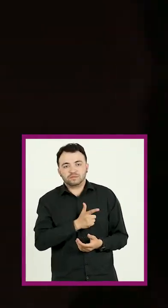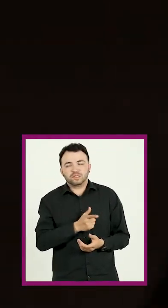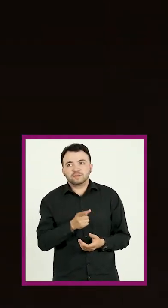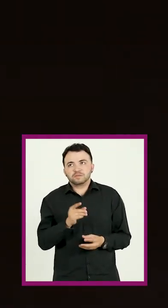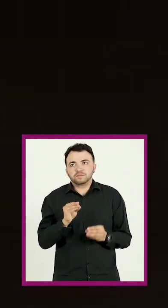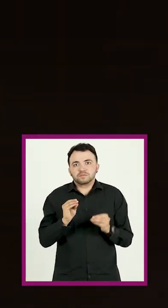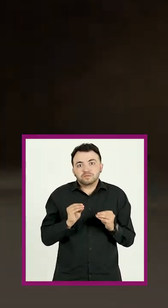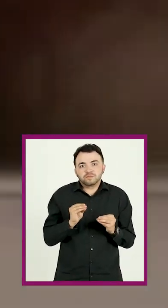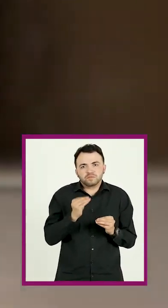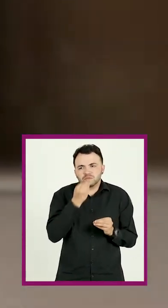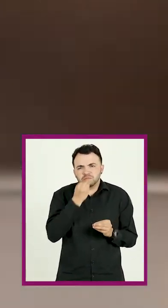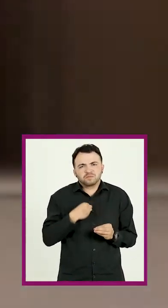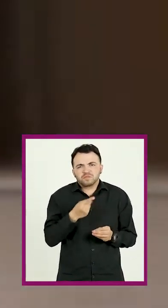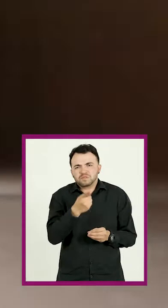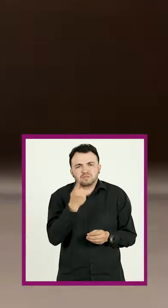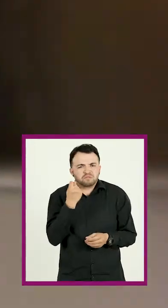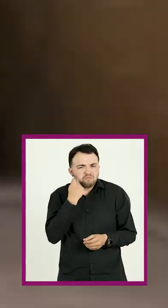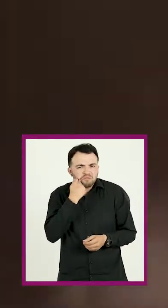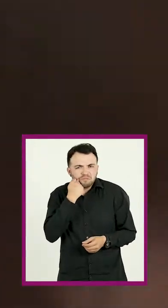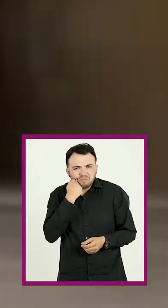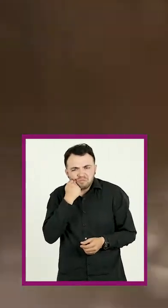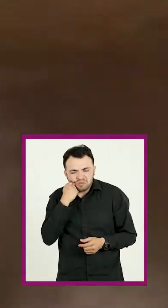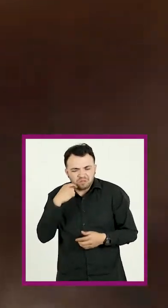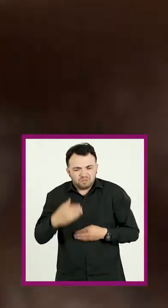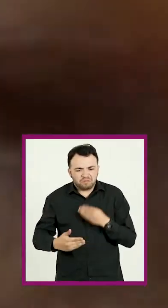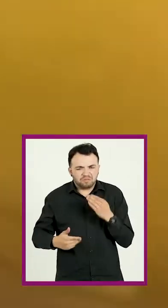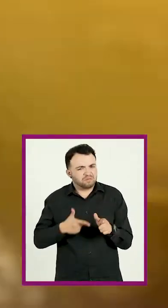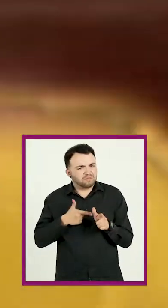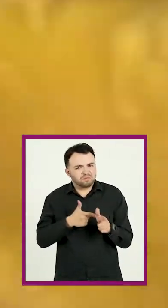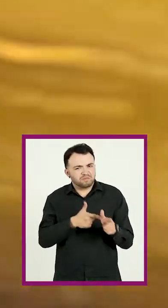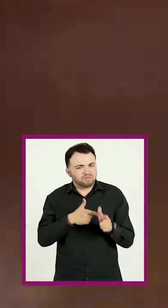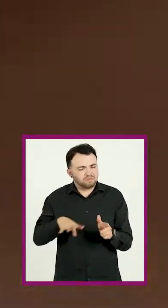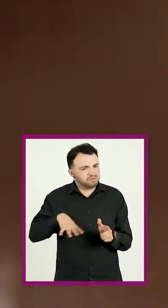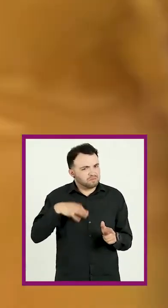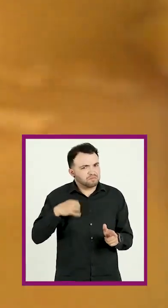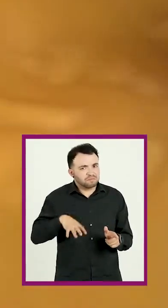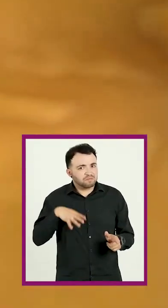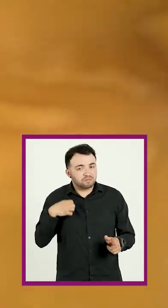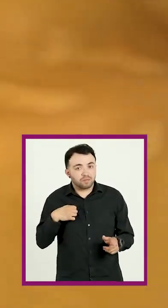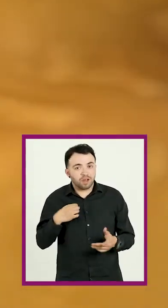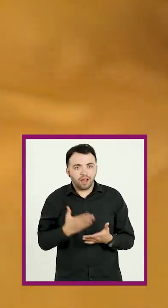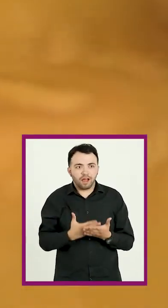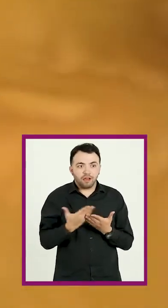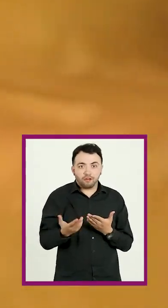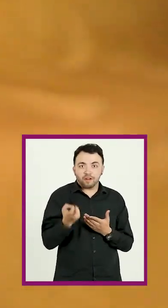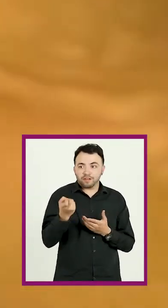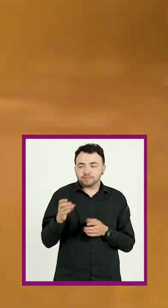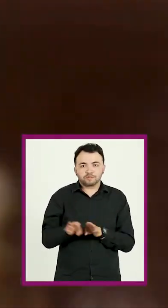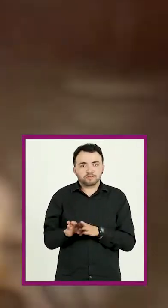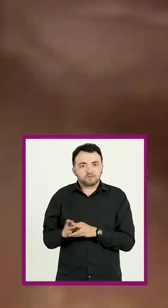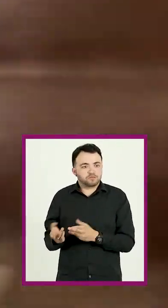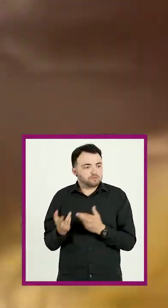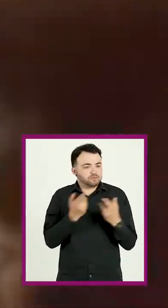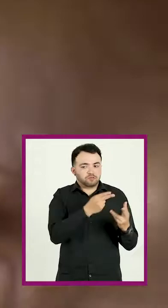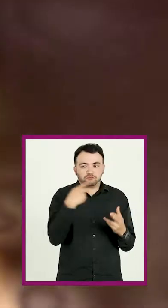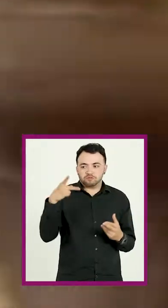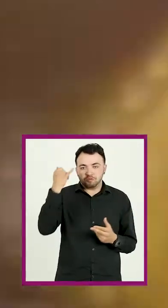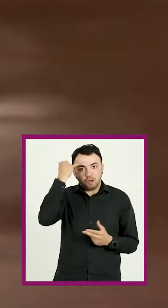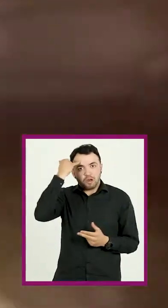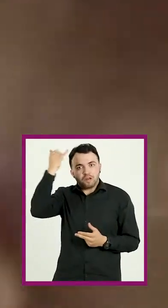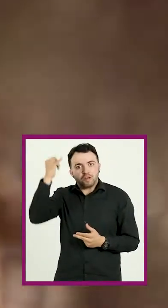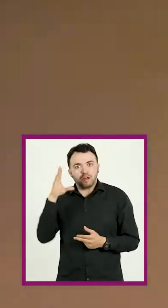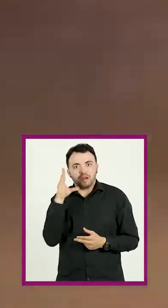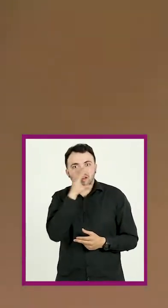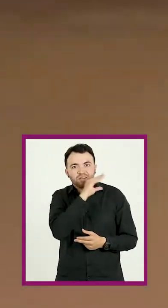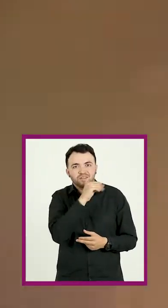bueno, entre todos ellos también Fela Kuti de Nigeria es el gran renovador de la música africana, el que inventó lo